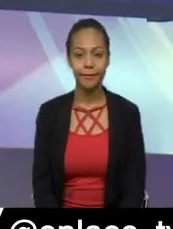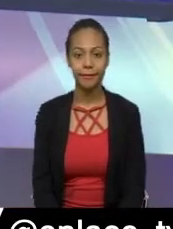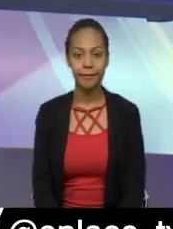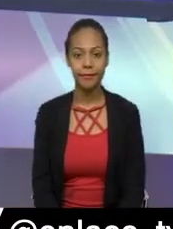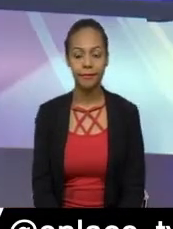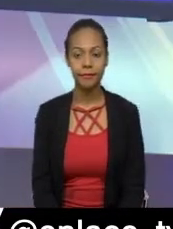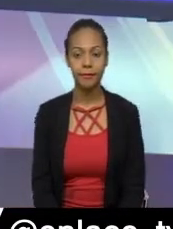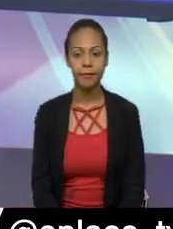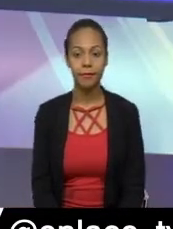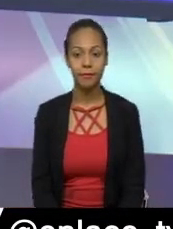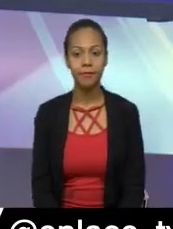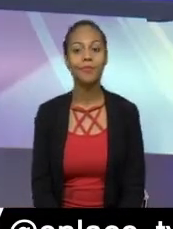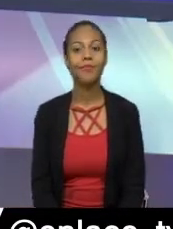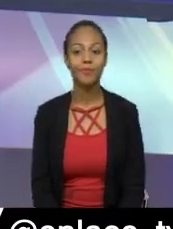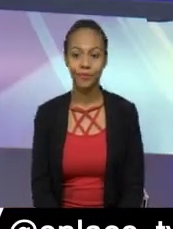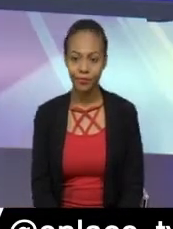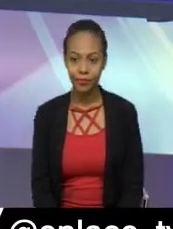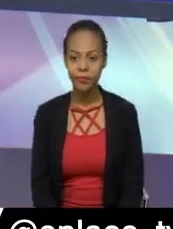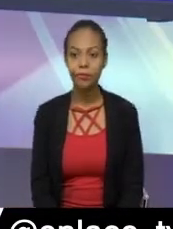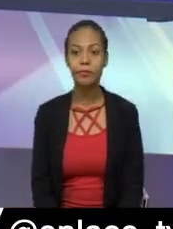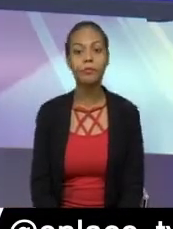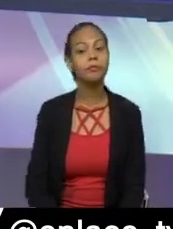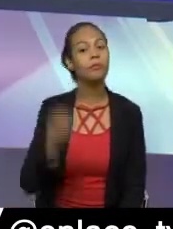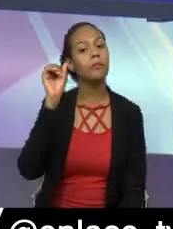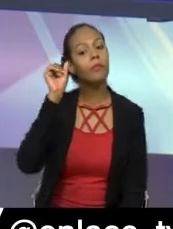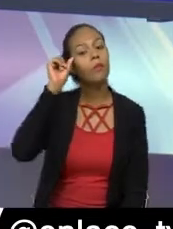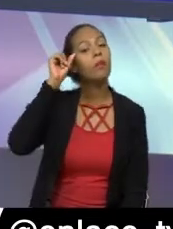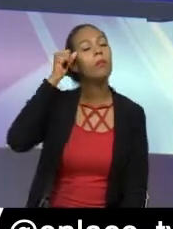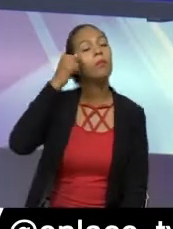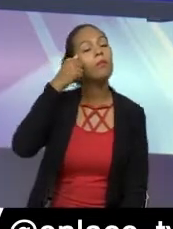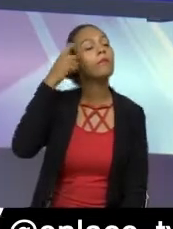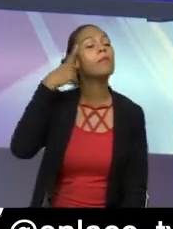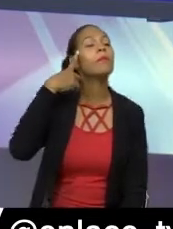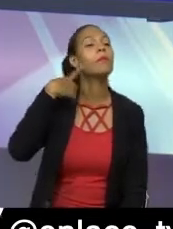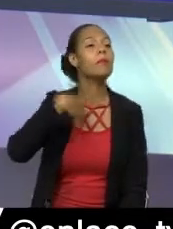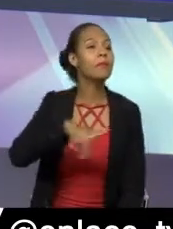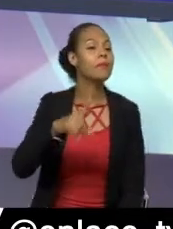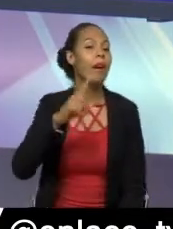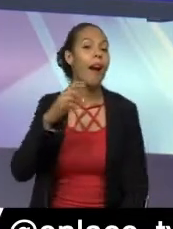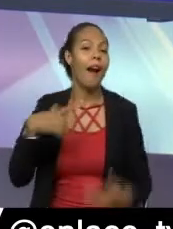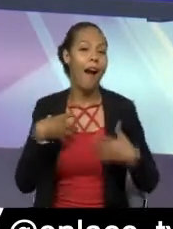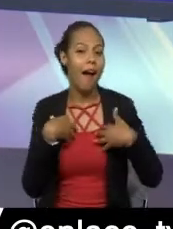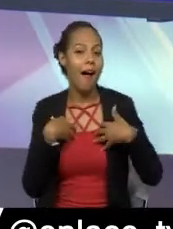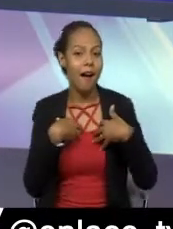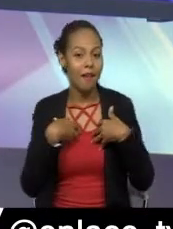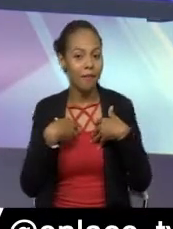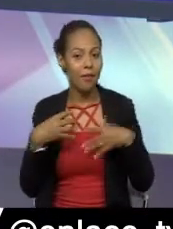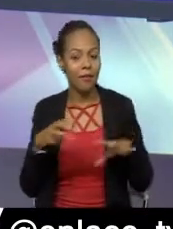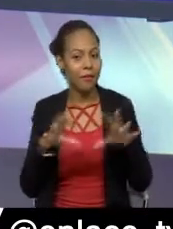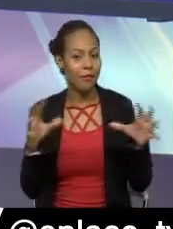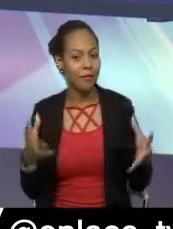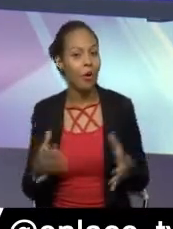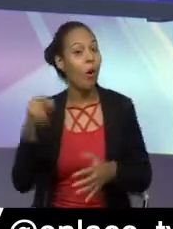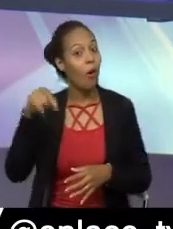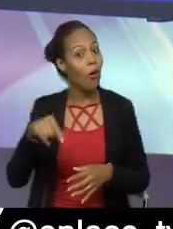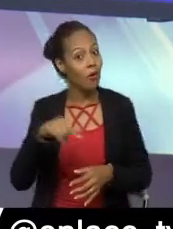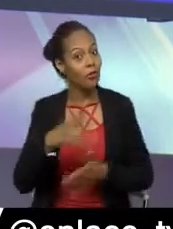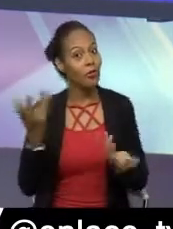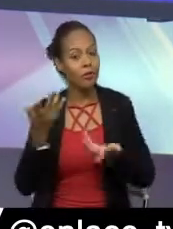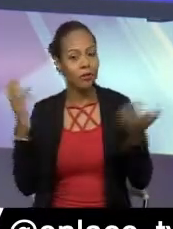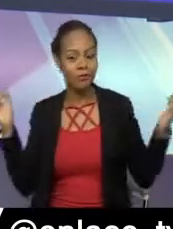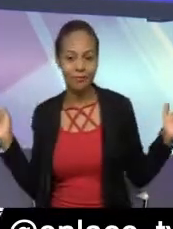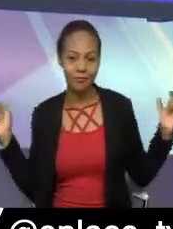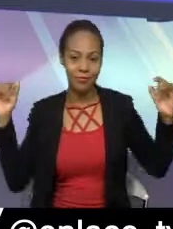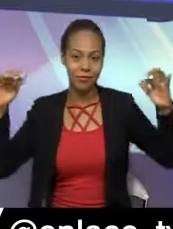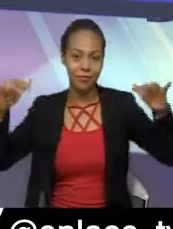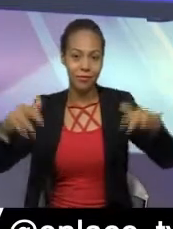En el marco de la conmemoración del Día Mundial de los Animales, la plazoleta del cacique Pipatón sirvió hoy como punto de encuentro de los